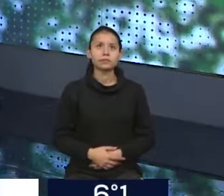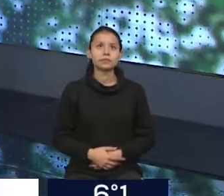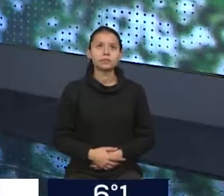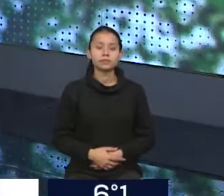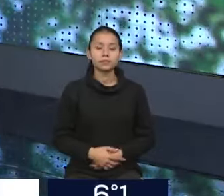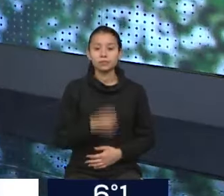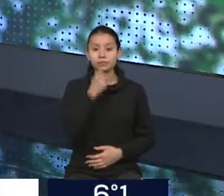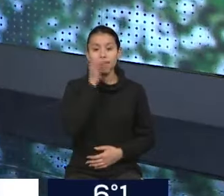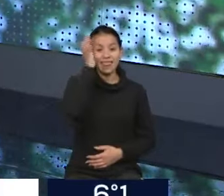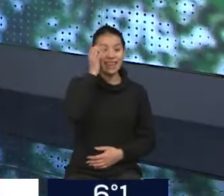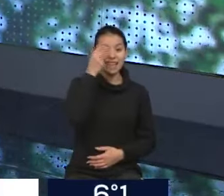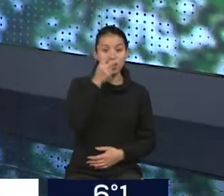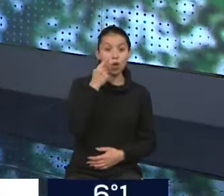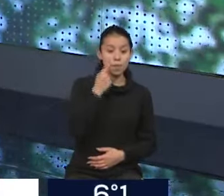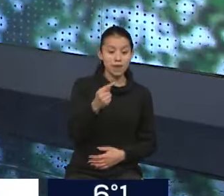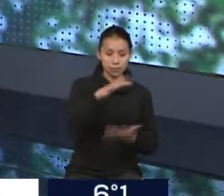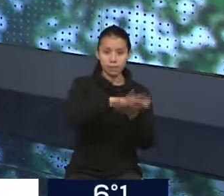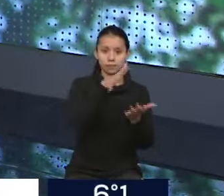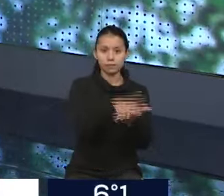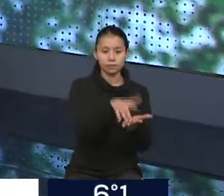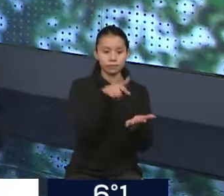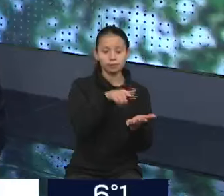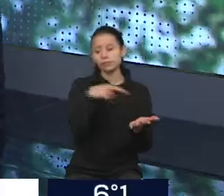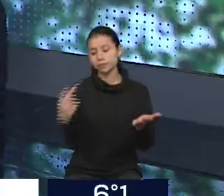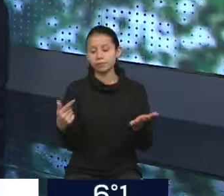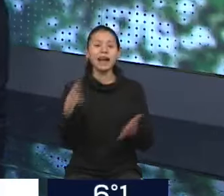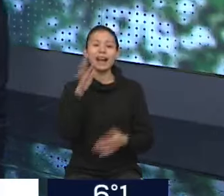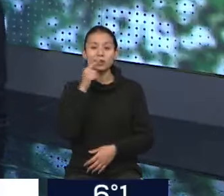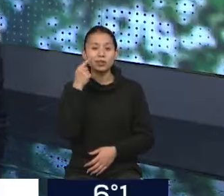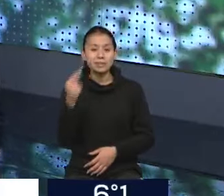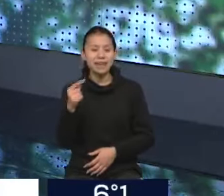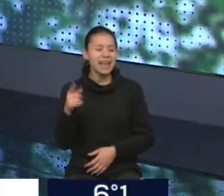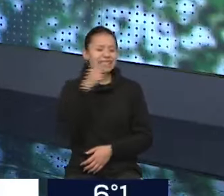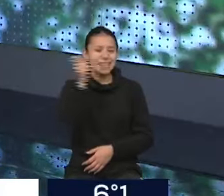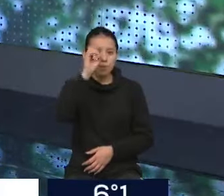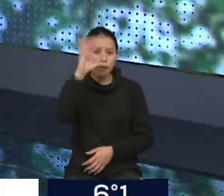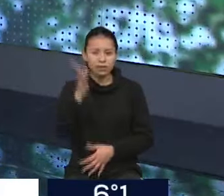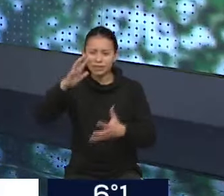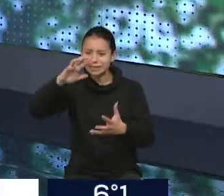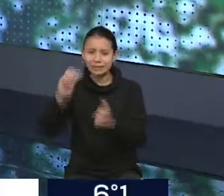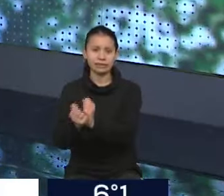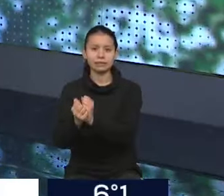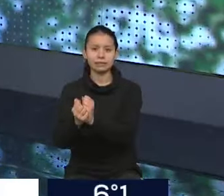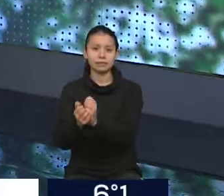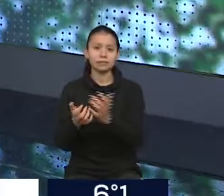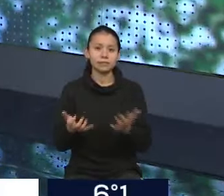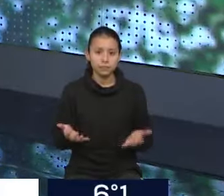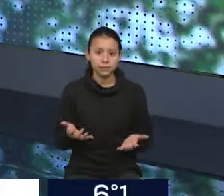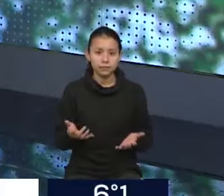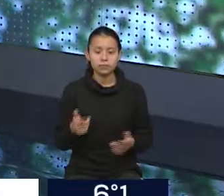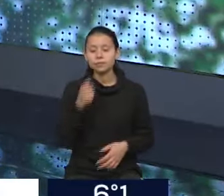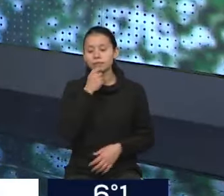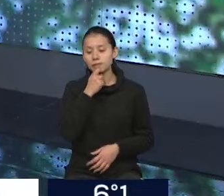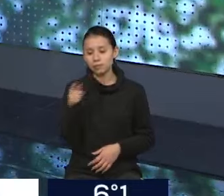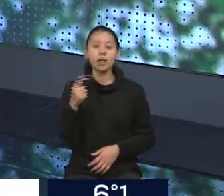esas 32.000, 14.000 fueron afectadas en un 100%. A esta persona que le cayó piedra al 100% y le llevó